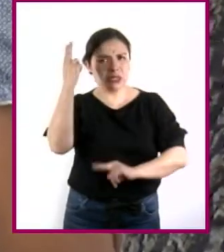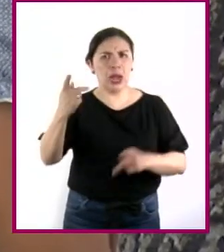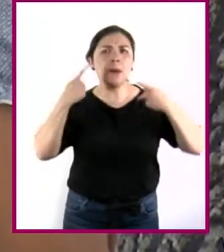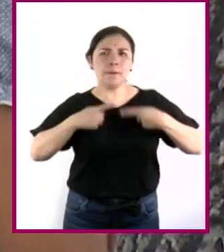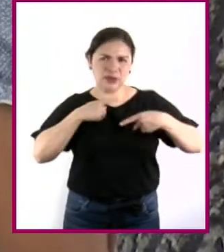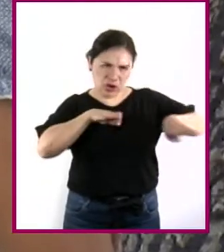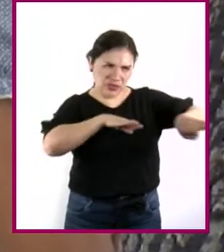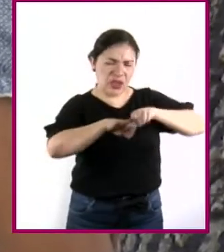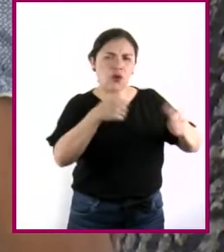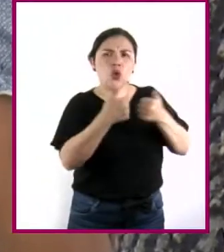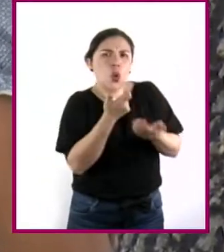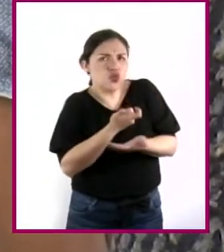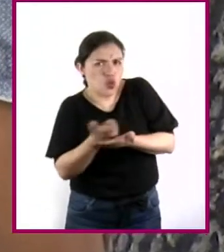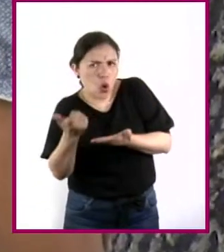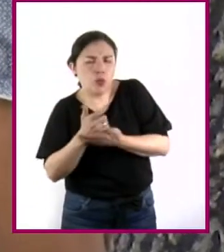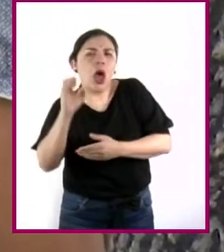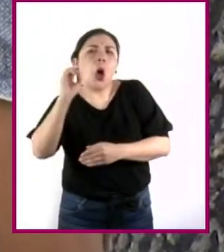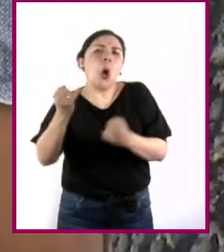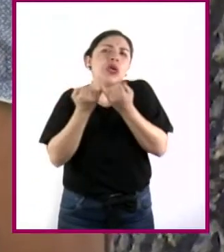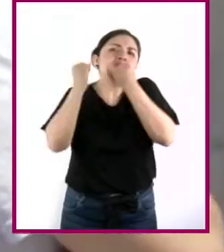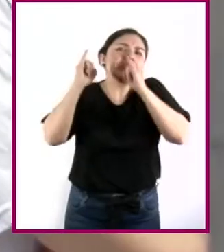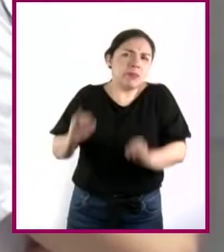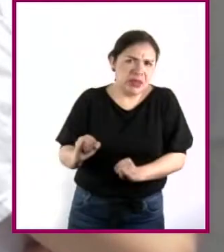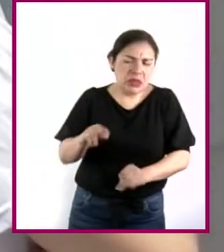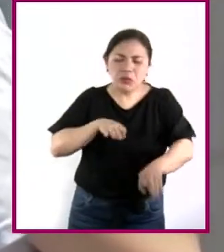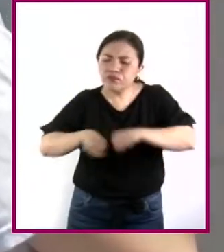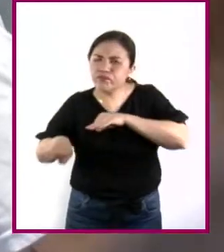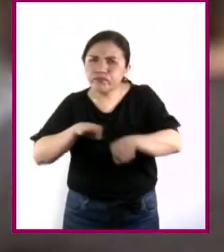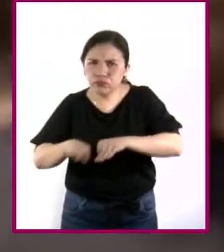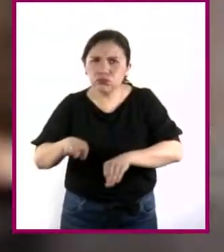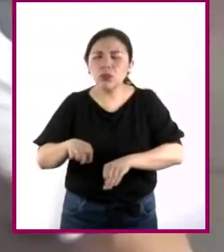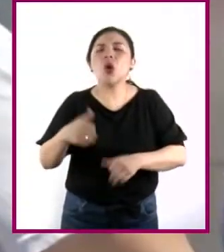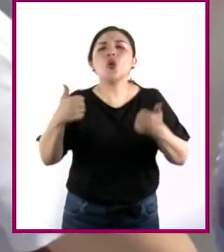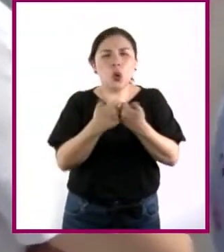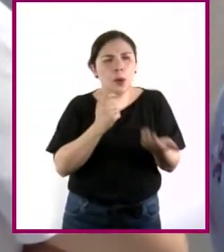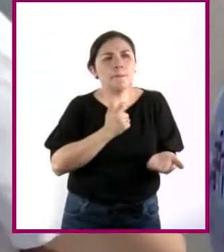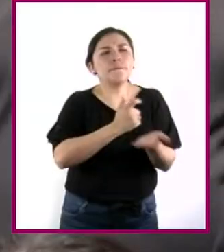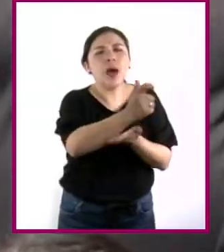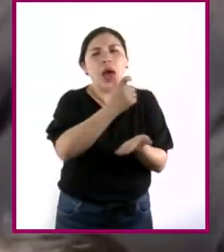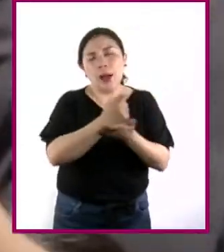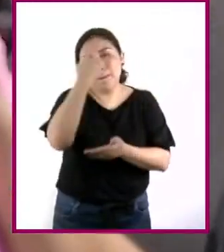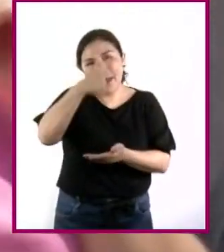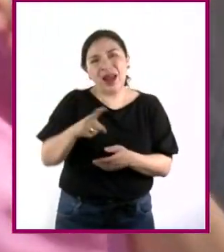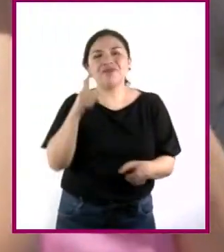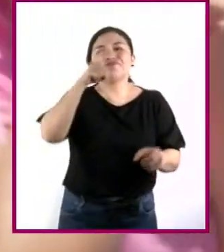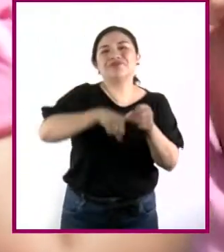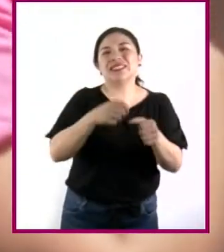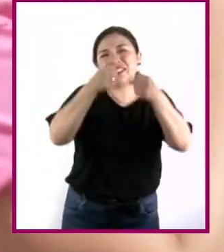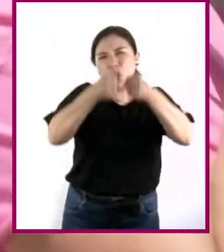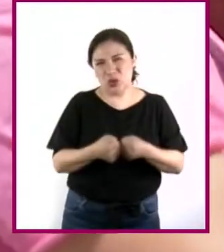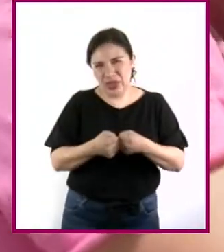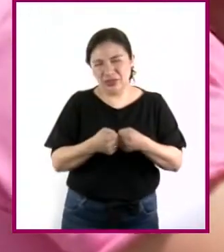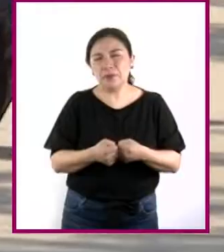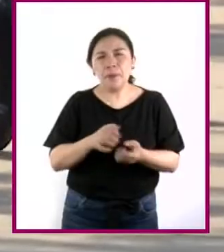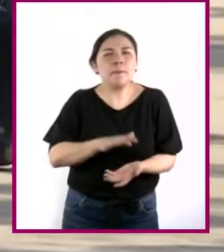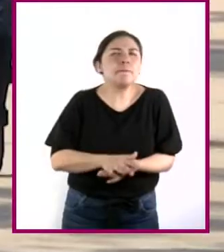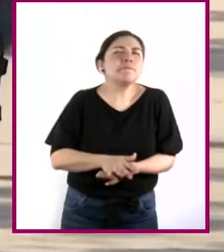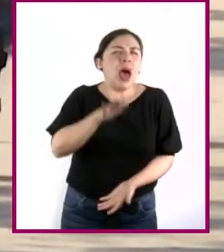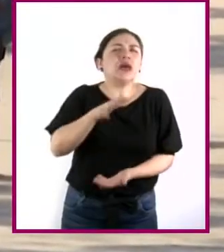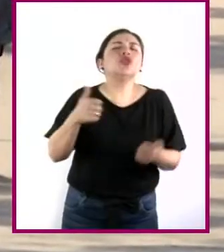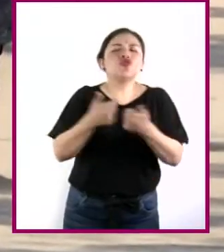trabajadores asalariados e independientes o autónomos pagan cuotas a la seguridad social, la mayor parte